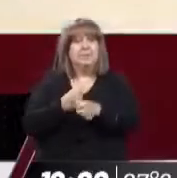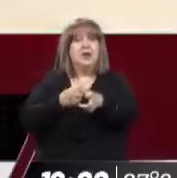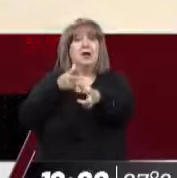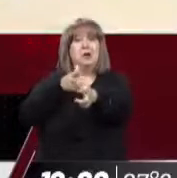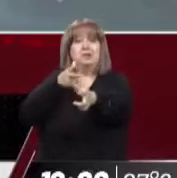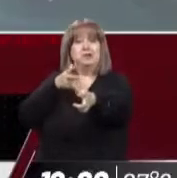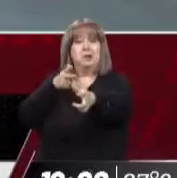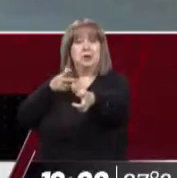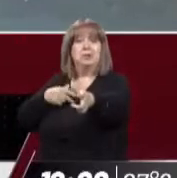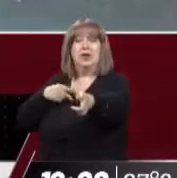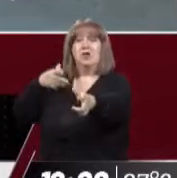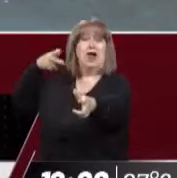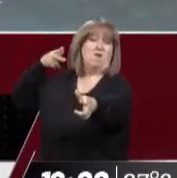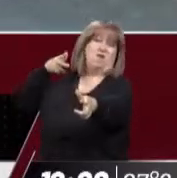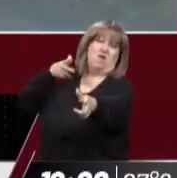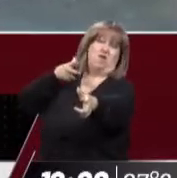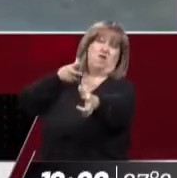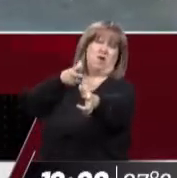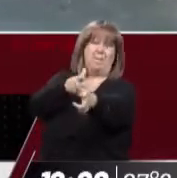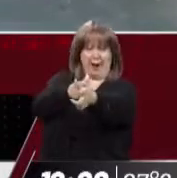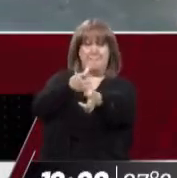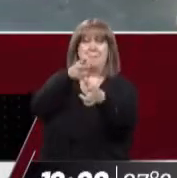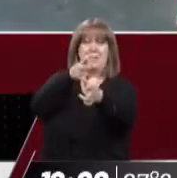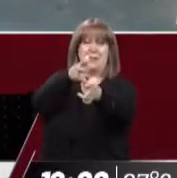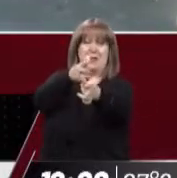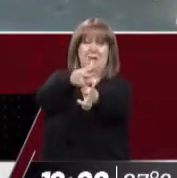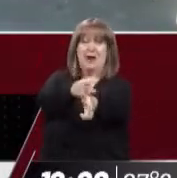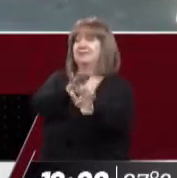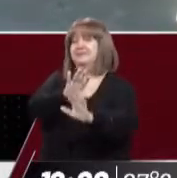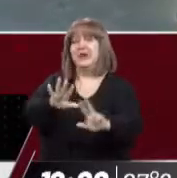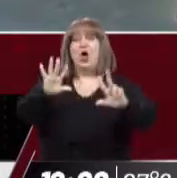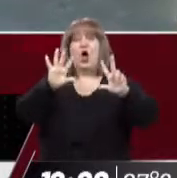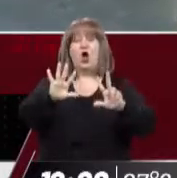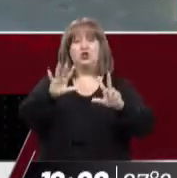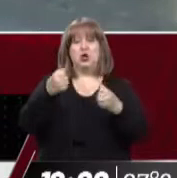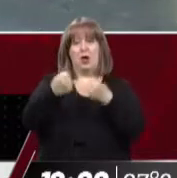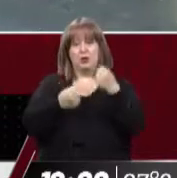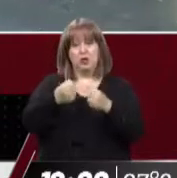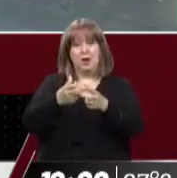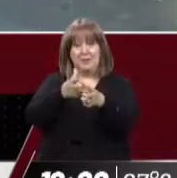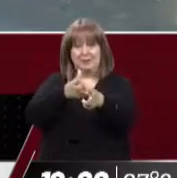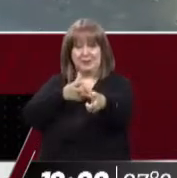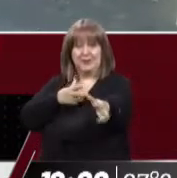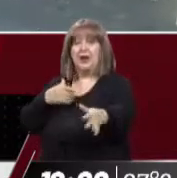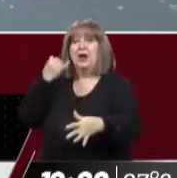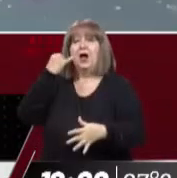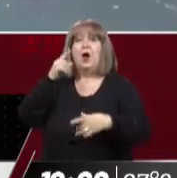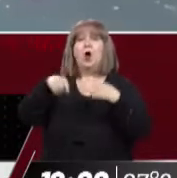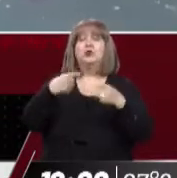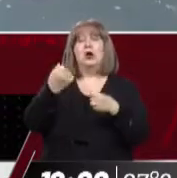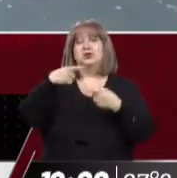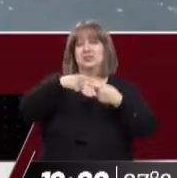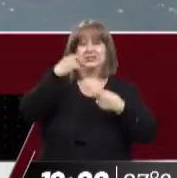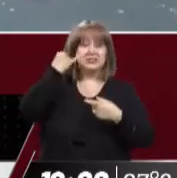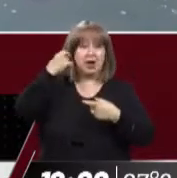que frenar con los otros autos, con los rebajes y con los otros autos. Y vas a ver en la calle todo el daño que fue dejando. Algunos autos han sido removidos, pero